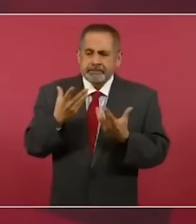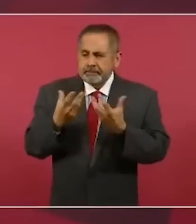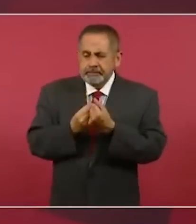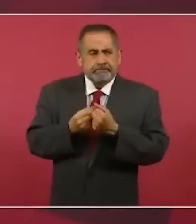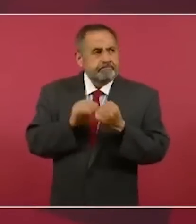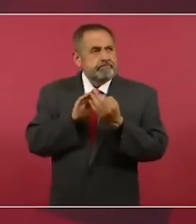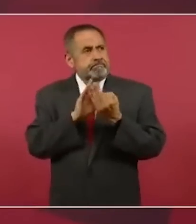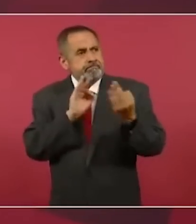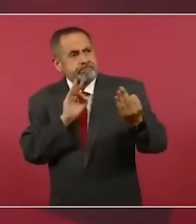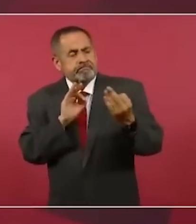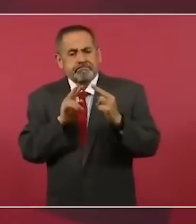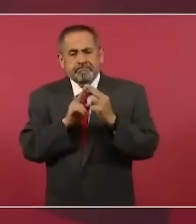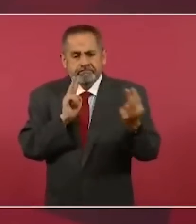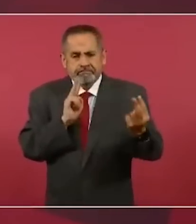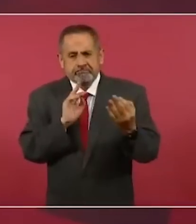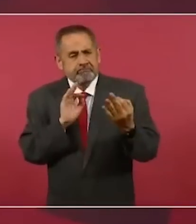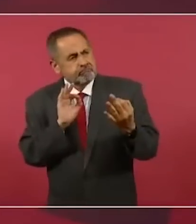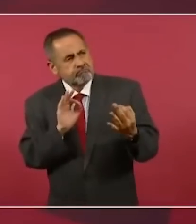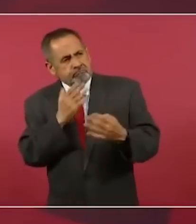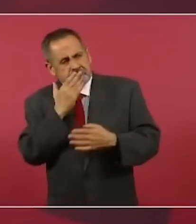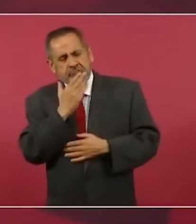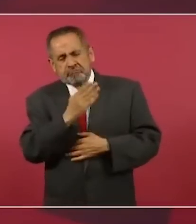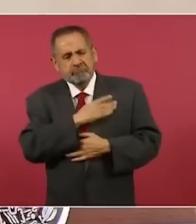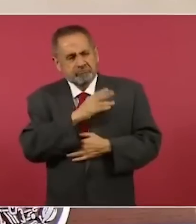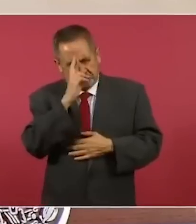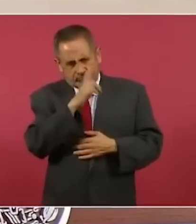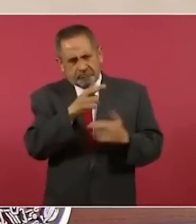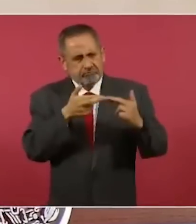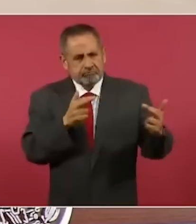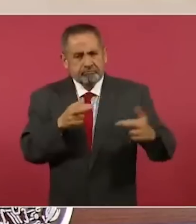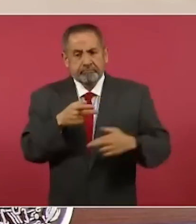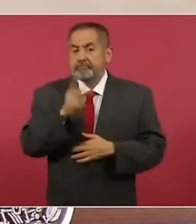vecindad, sin permitir